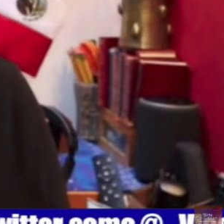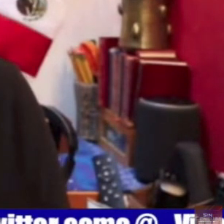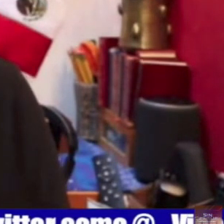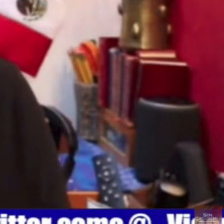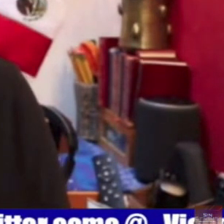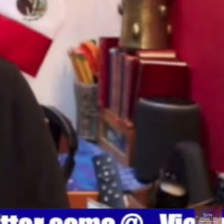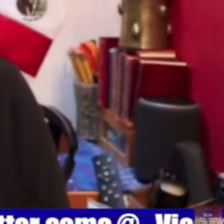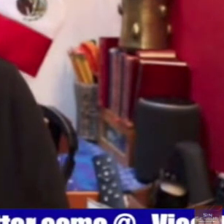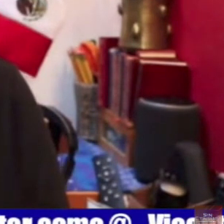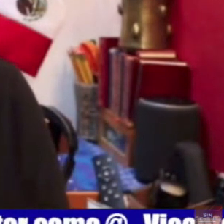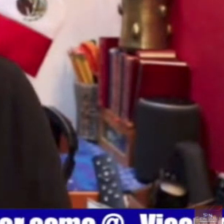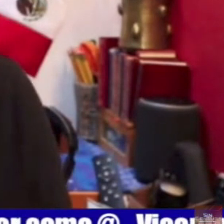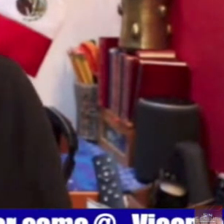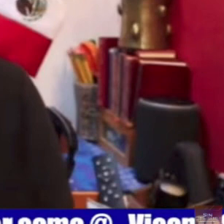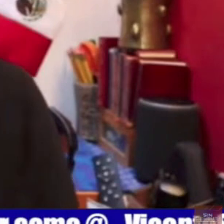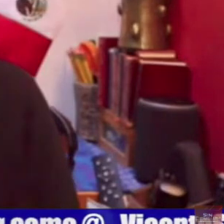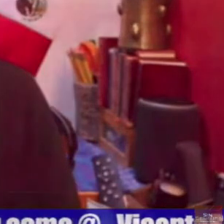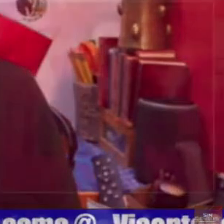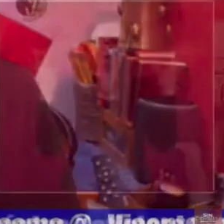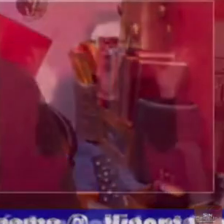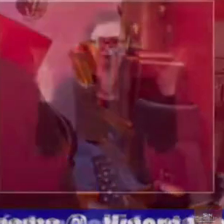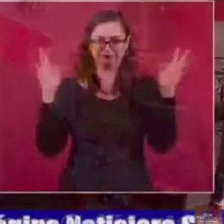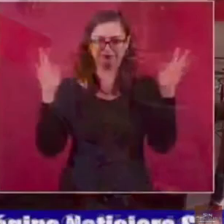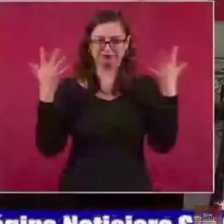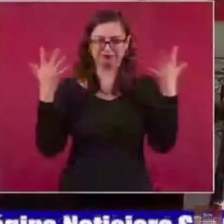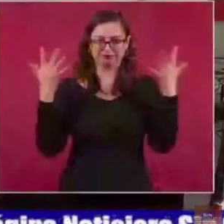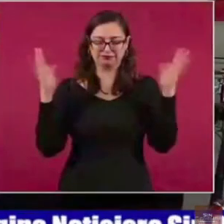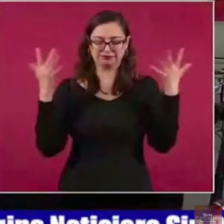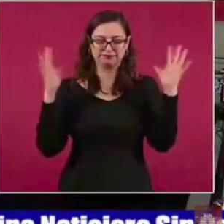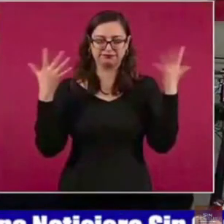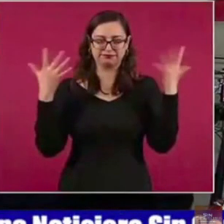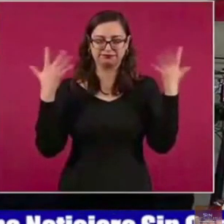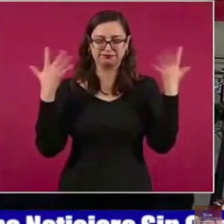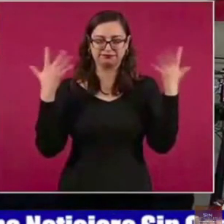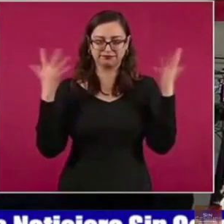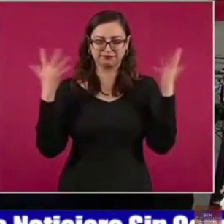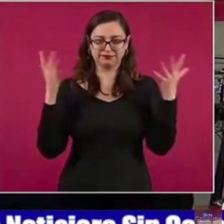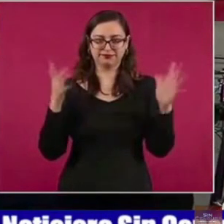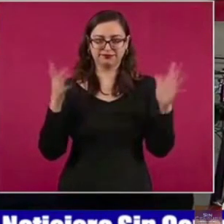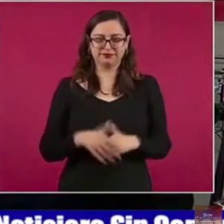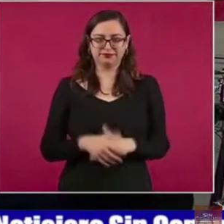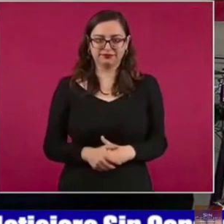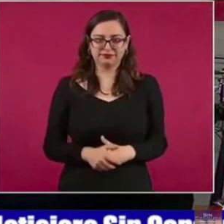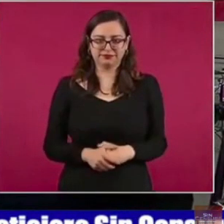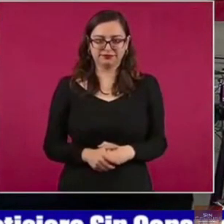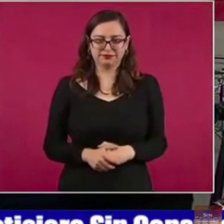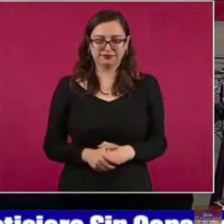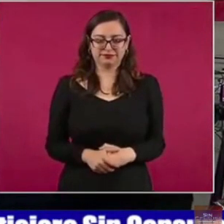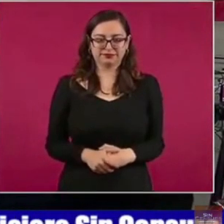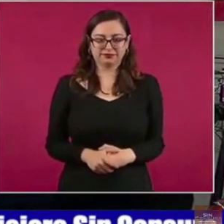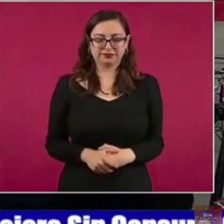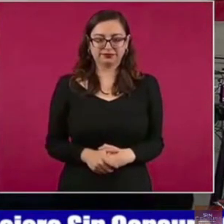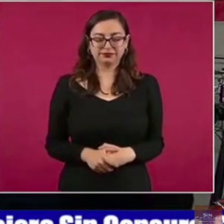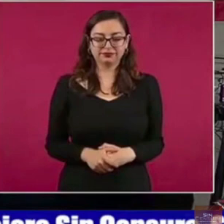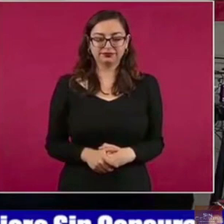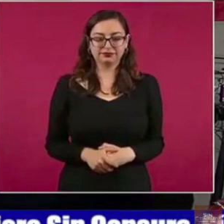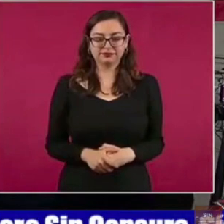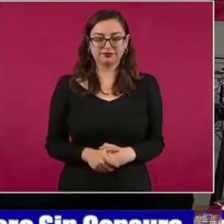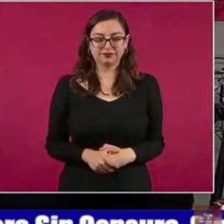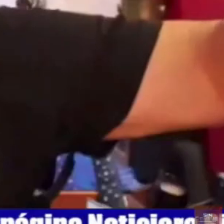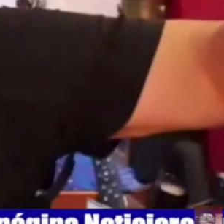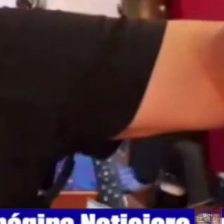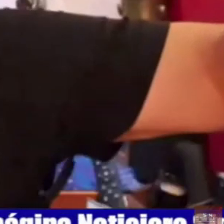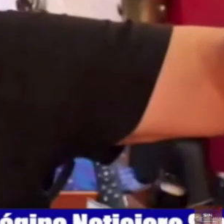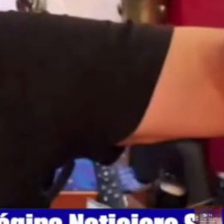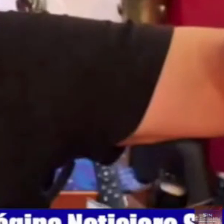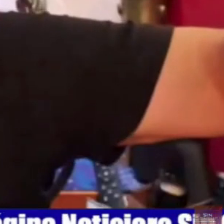sabemos perfectamente, lo que vale a veces una sola foto, un solo instante en que el presidente está aplaudiendo mientras